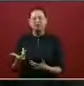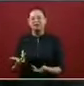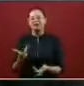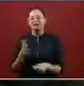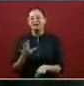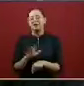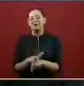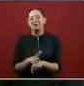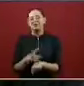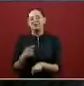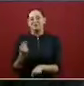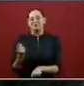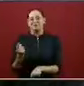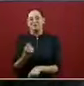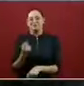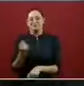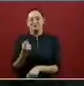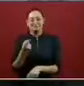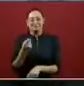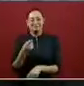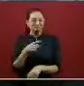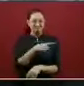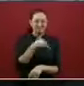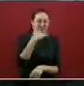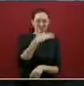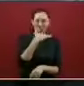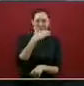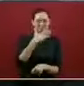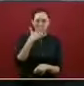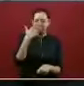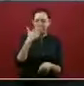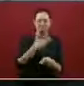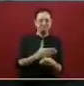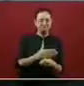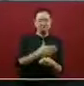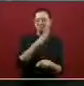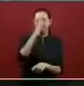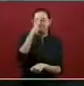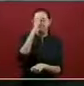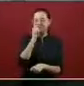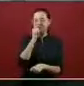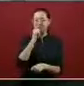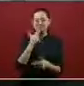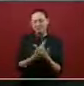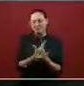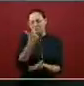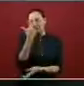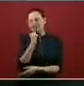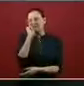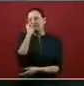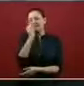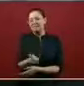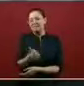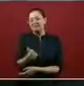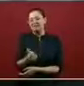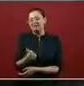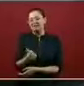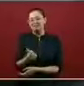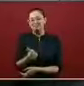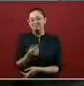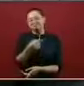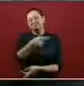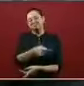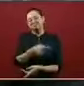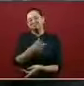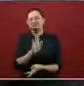los hechos de corrupción no se consideraban delito grave y